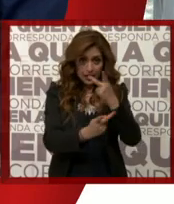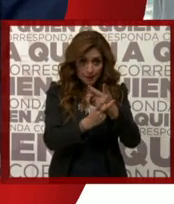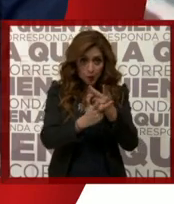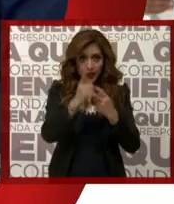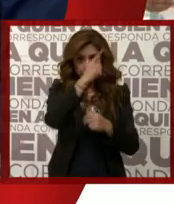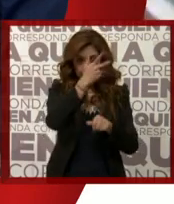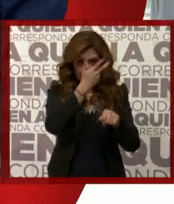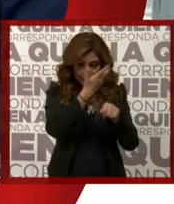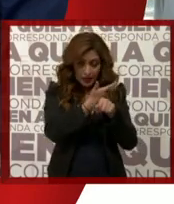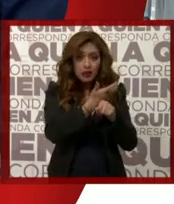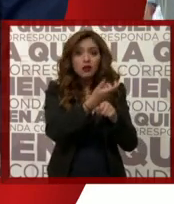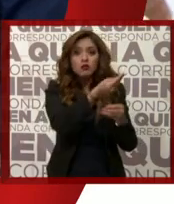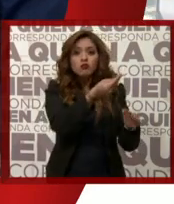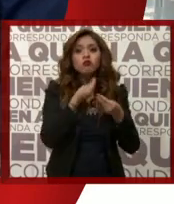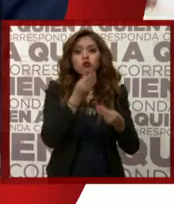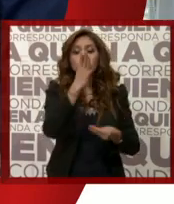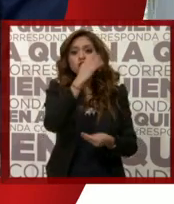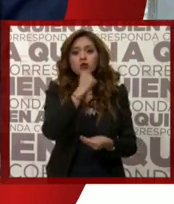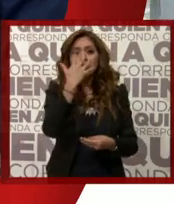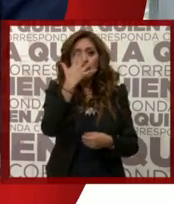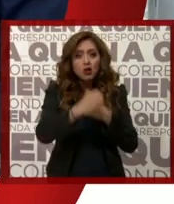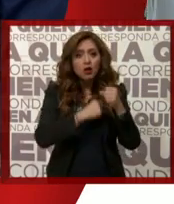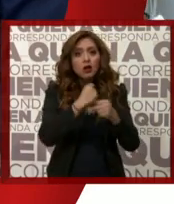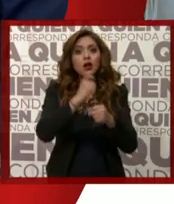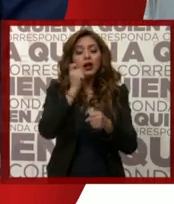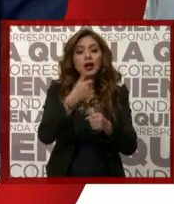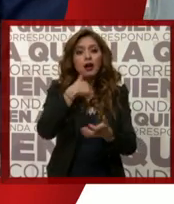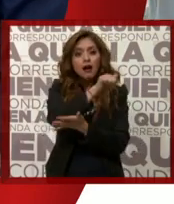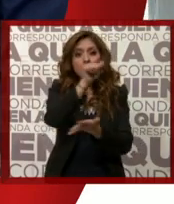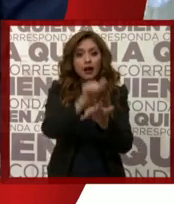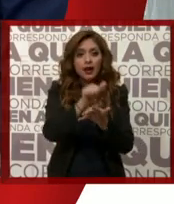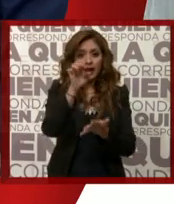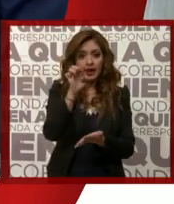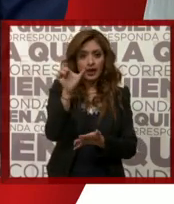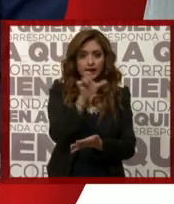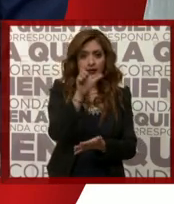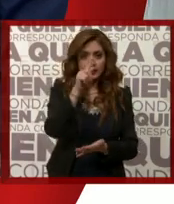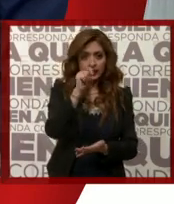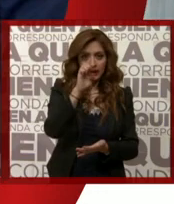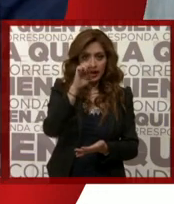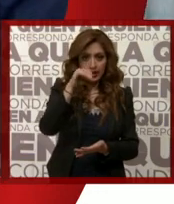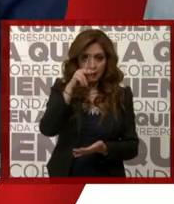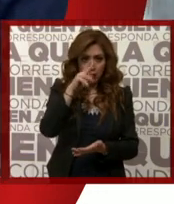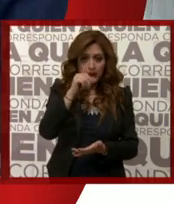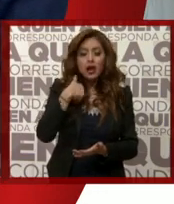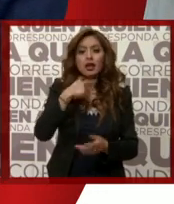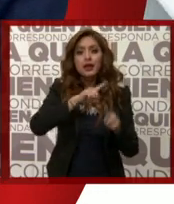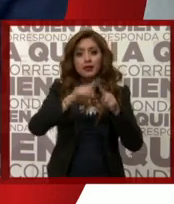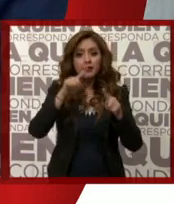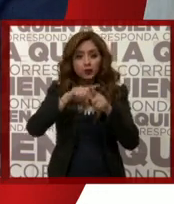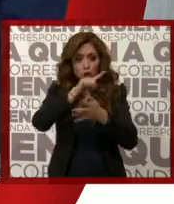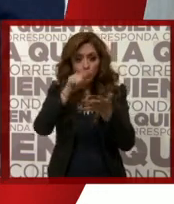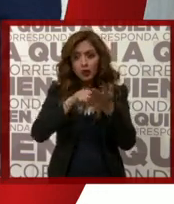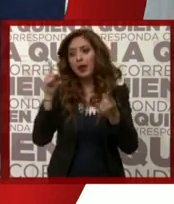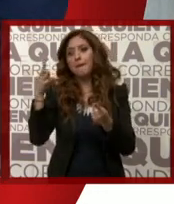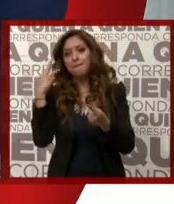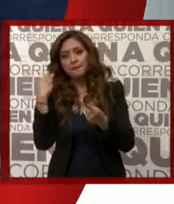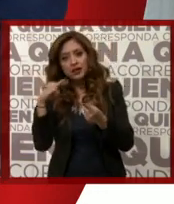y no me lo han podido dar porque mi acta es extemporánea. Y ya anduve por muchos lugares, a Michoacán,